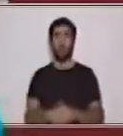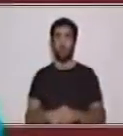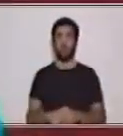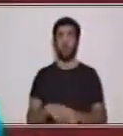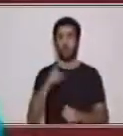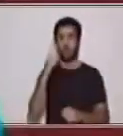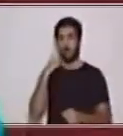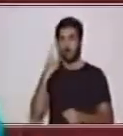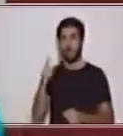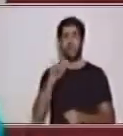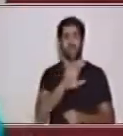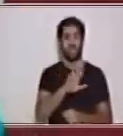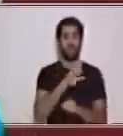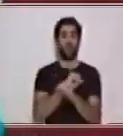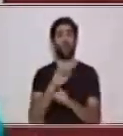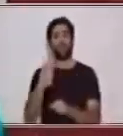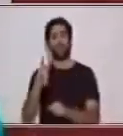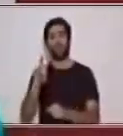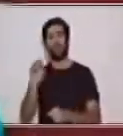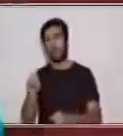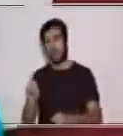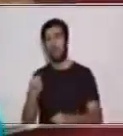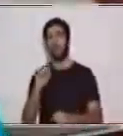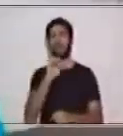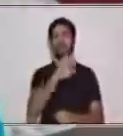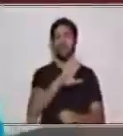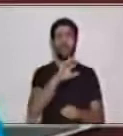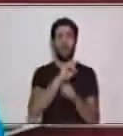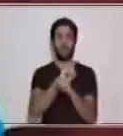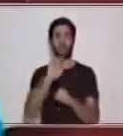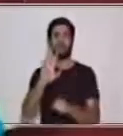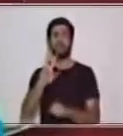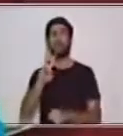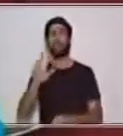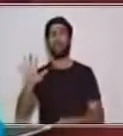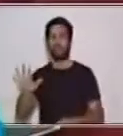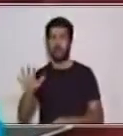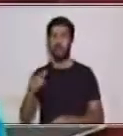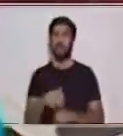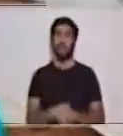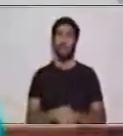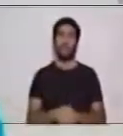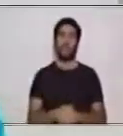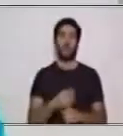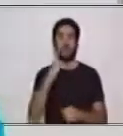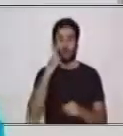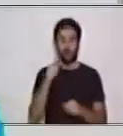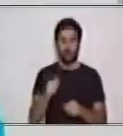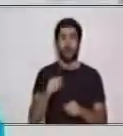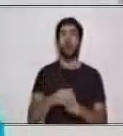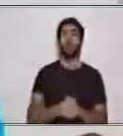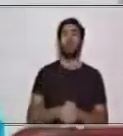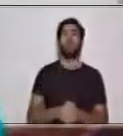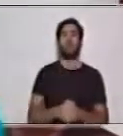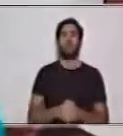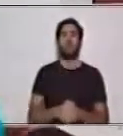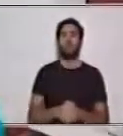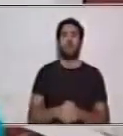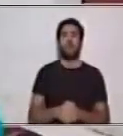5 por 4, 20, llevo 2, 5 por 5, 25, más 2 que tengo 7,